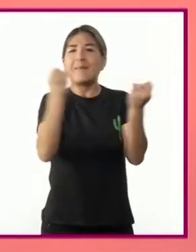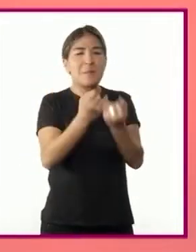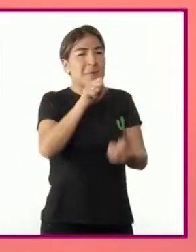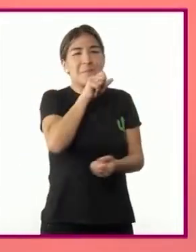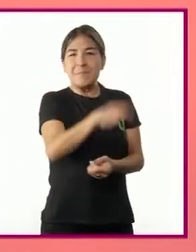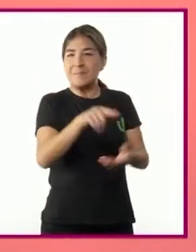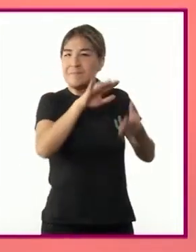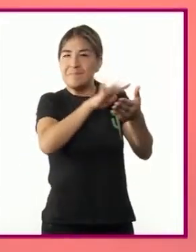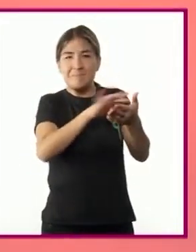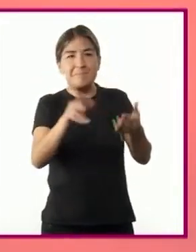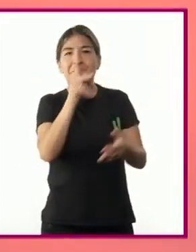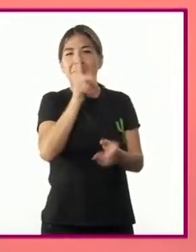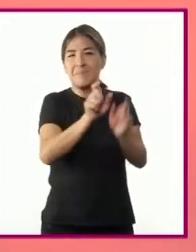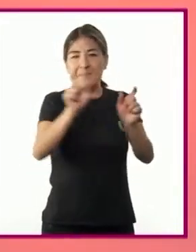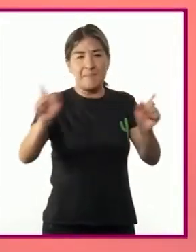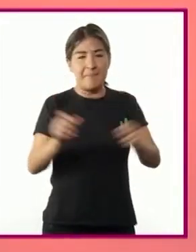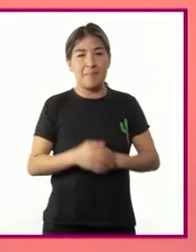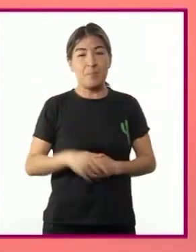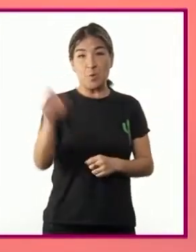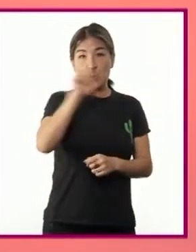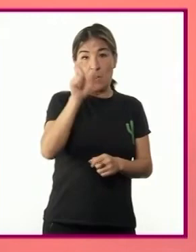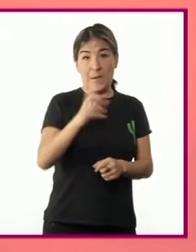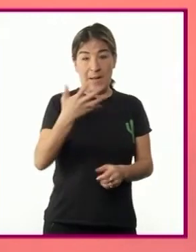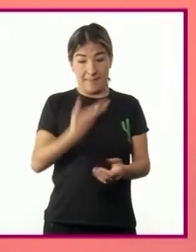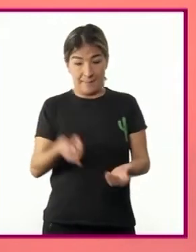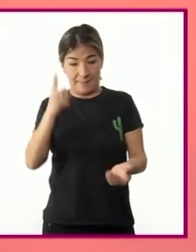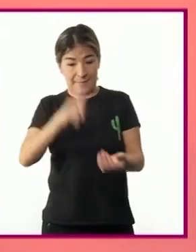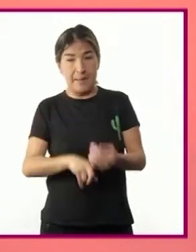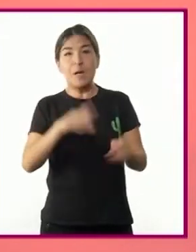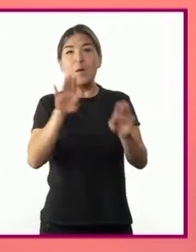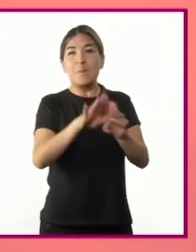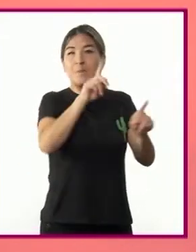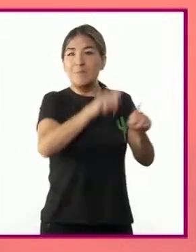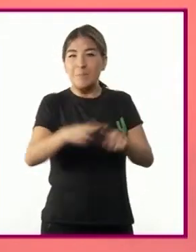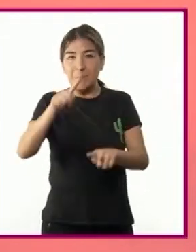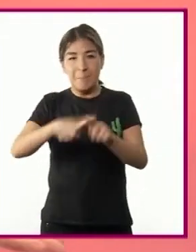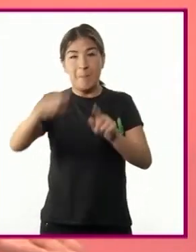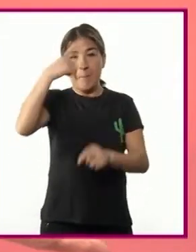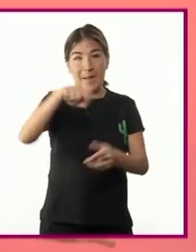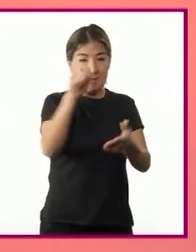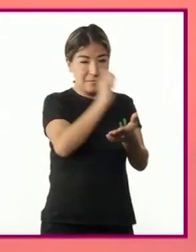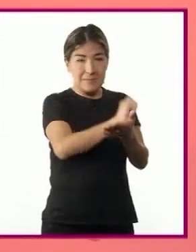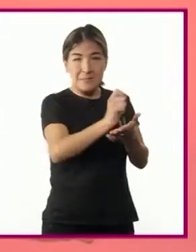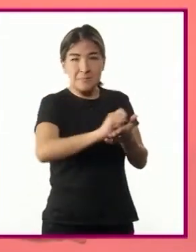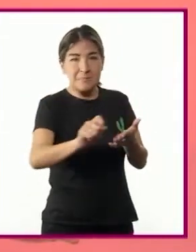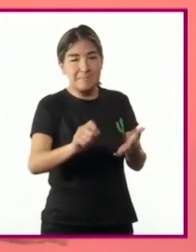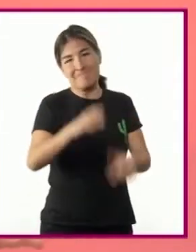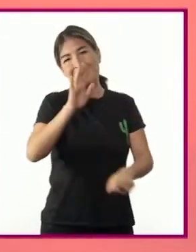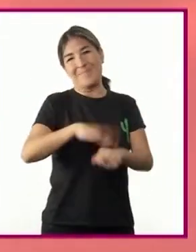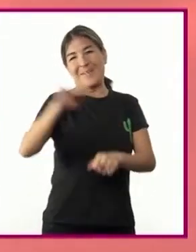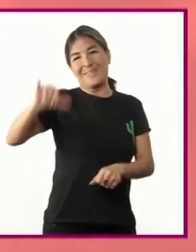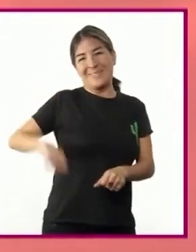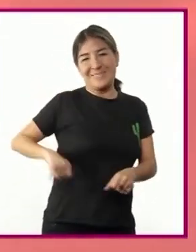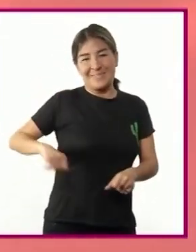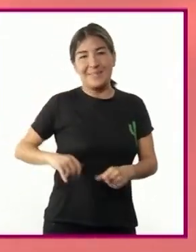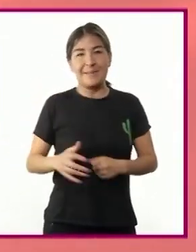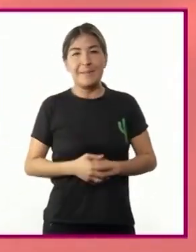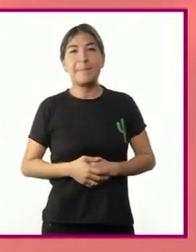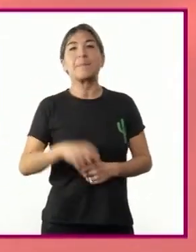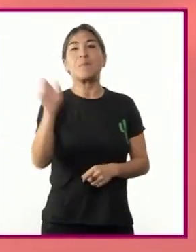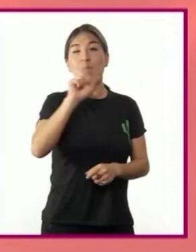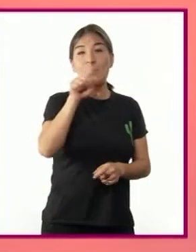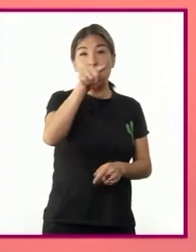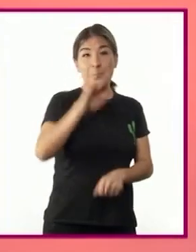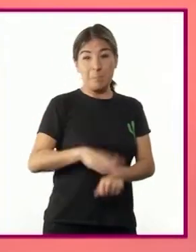los textos. Cuando tenemos más recursos para escribirlos, nos volvemos más interesantes. Y para